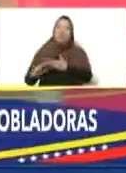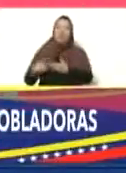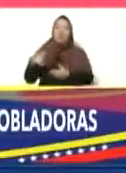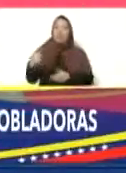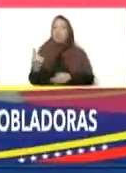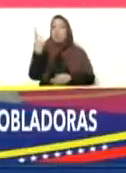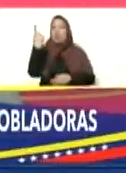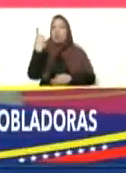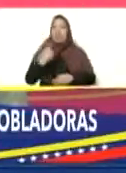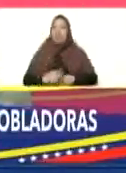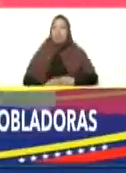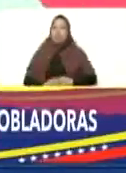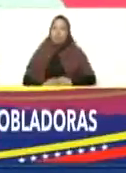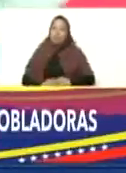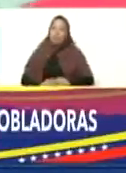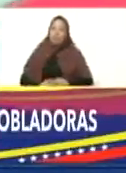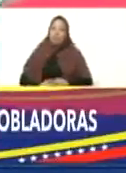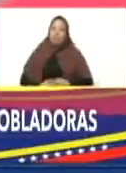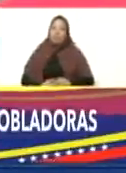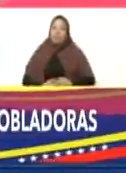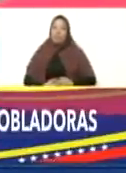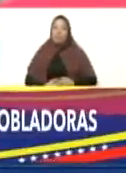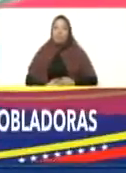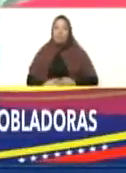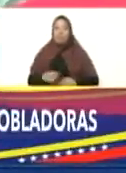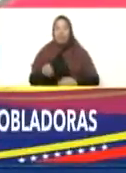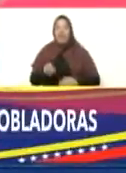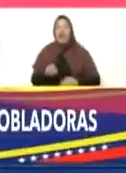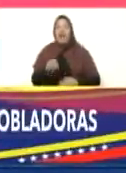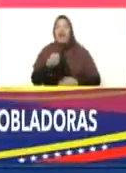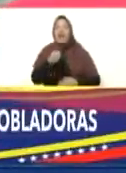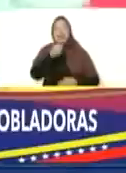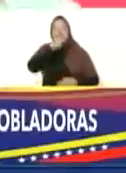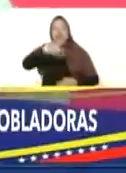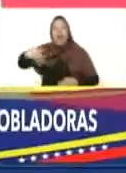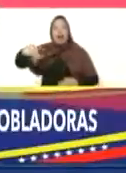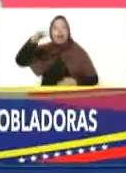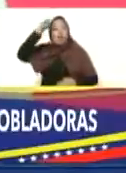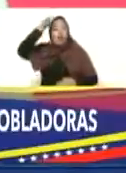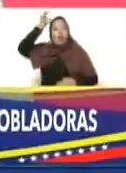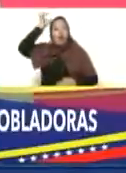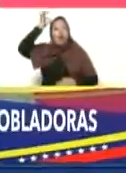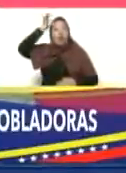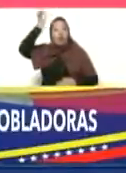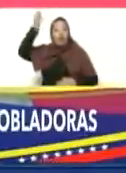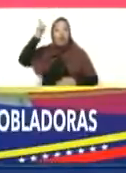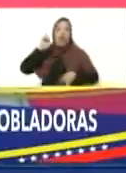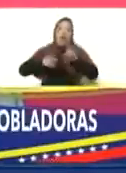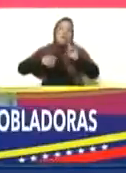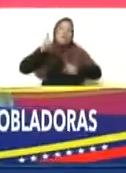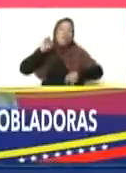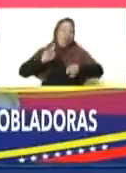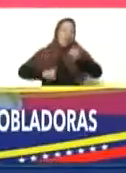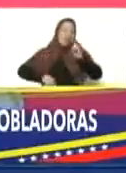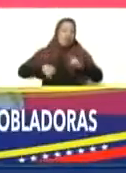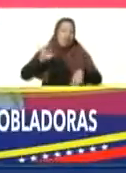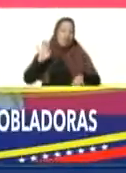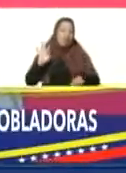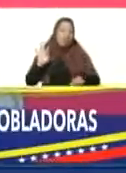una vez ya son gente así con algunas carnes como llover